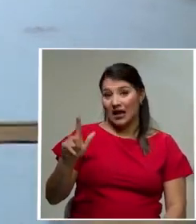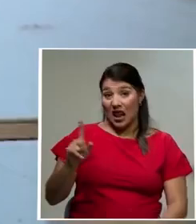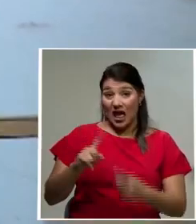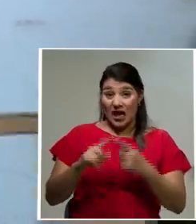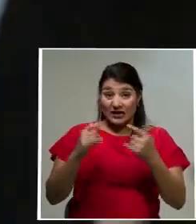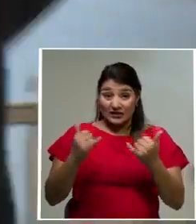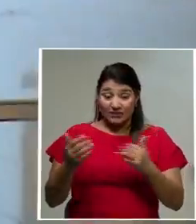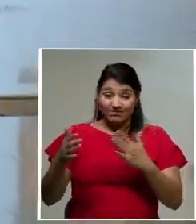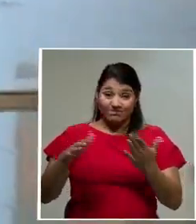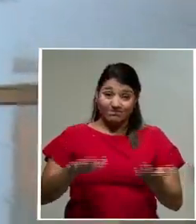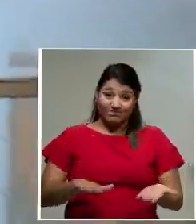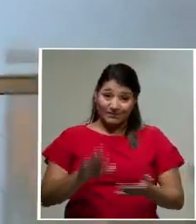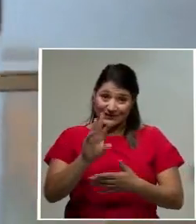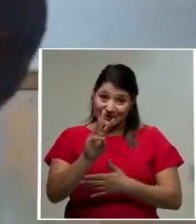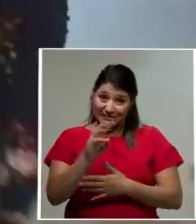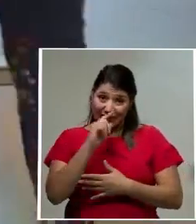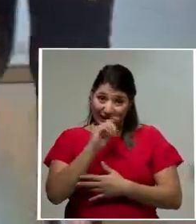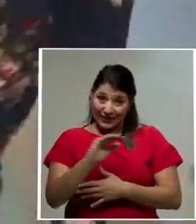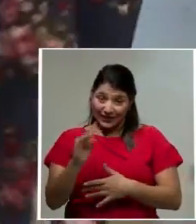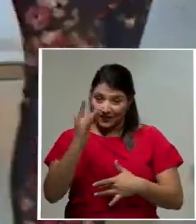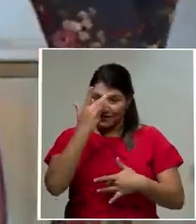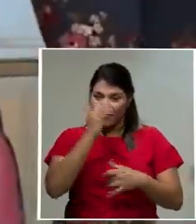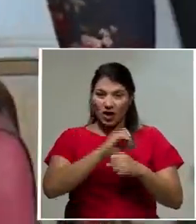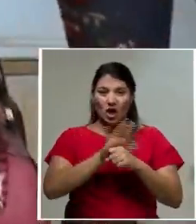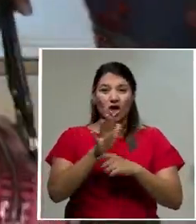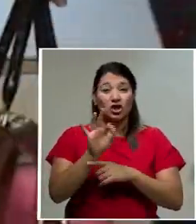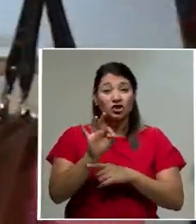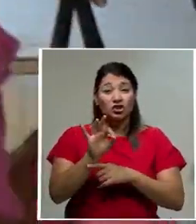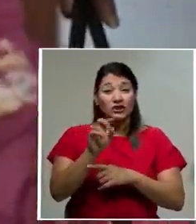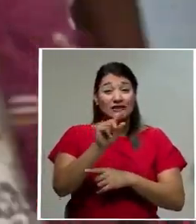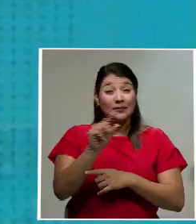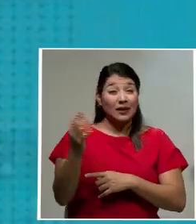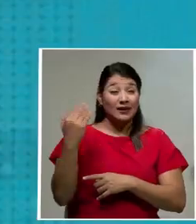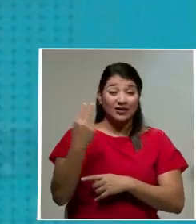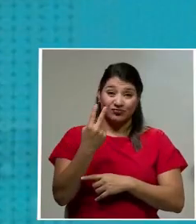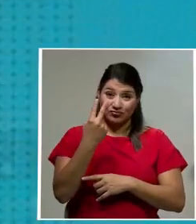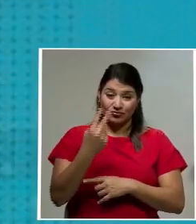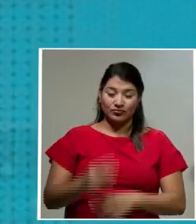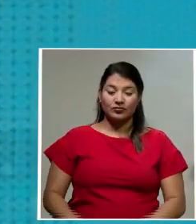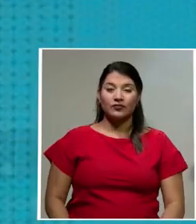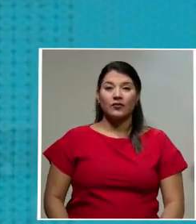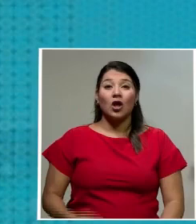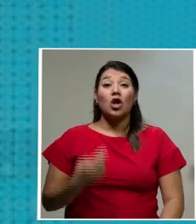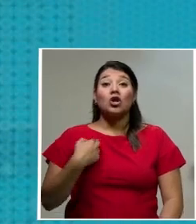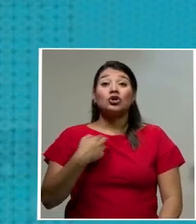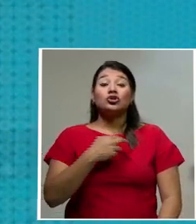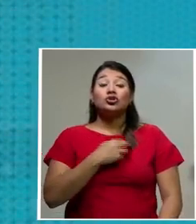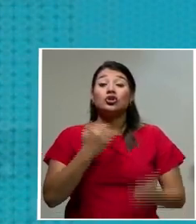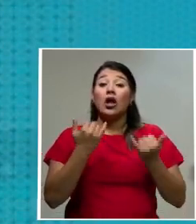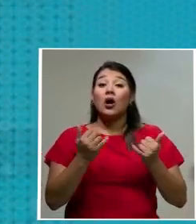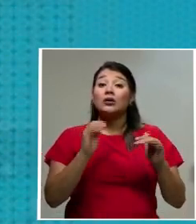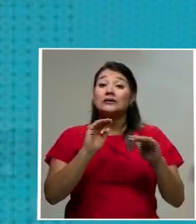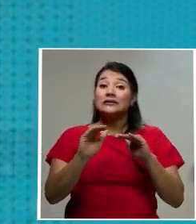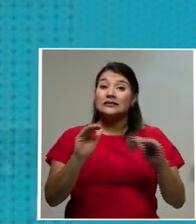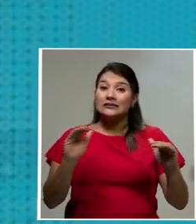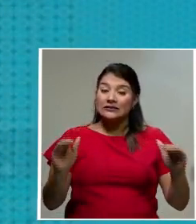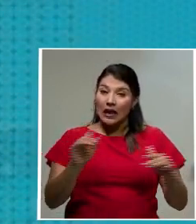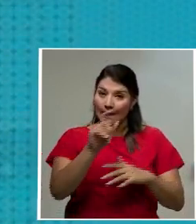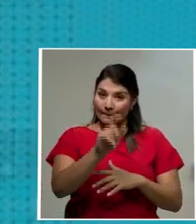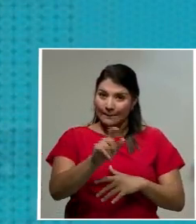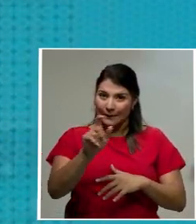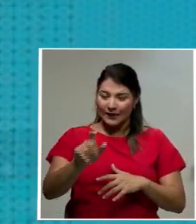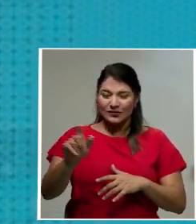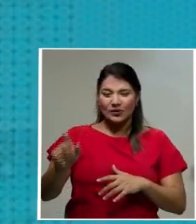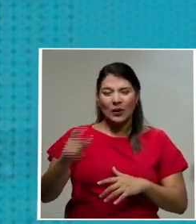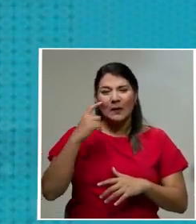por COVID-19. Las últimas 2 muertes se dieron la semana anterior. Un llamado de atención a la población en el